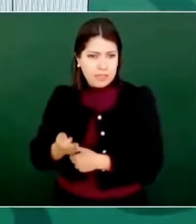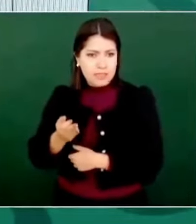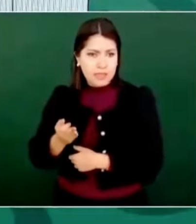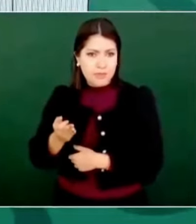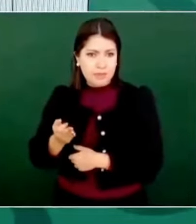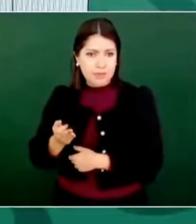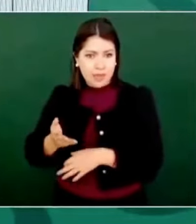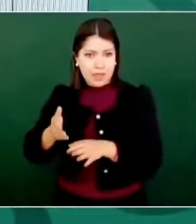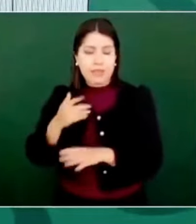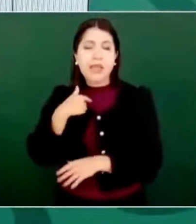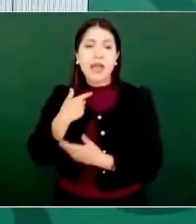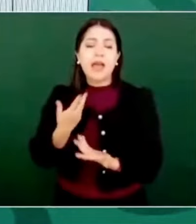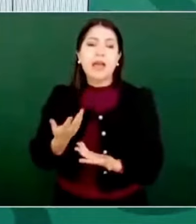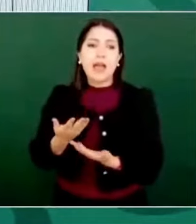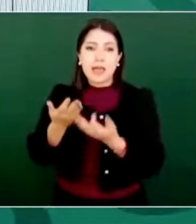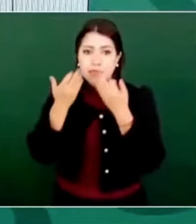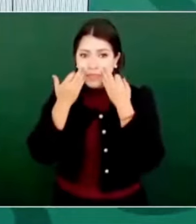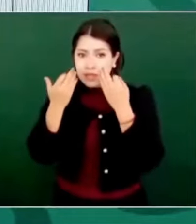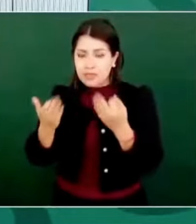dicen s